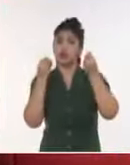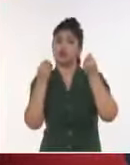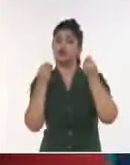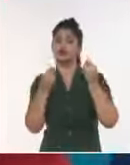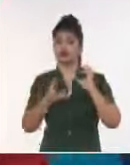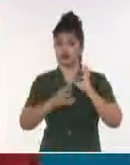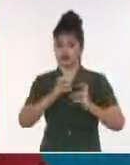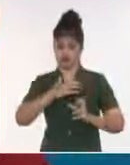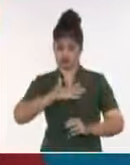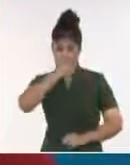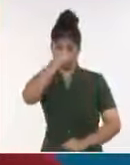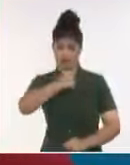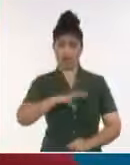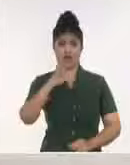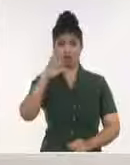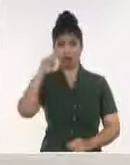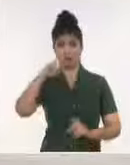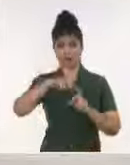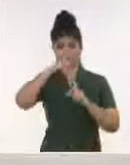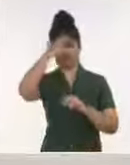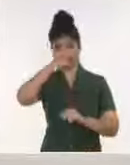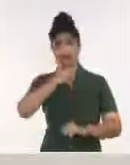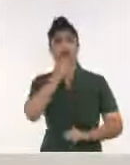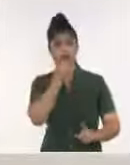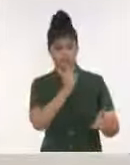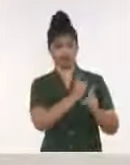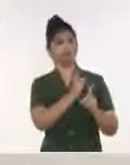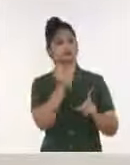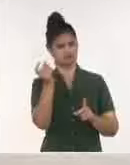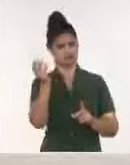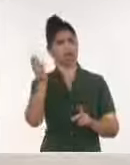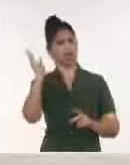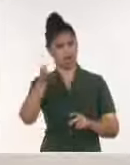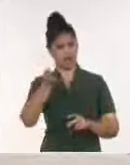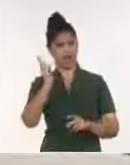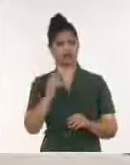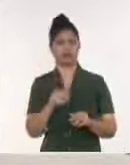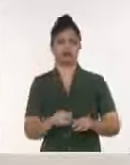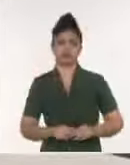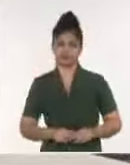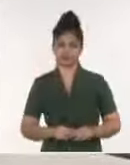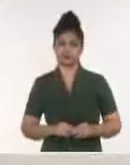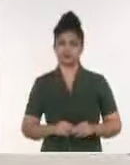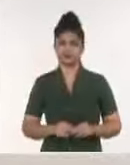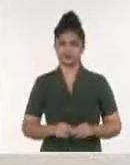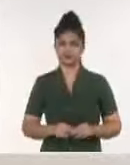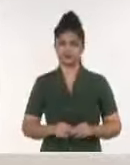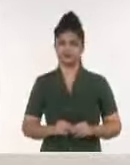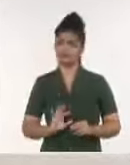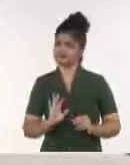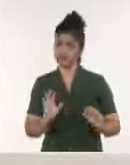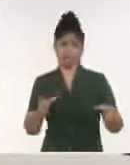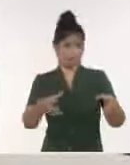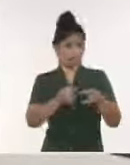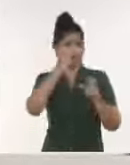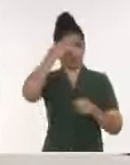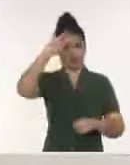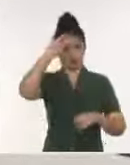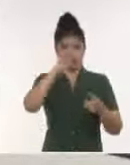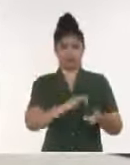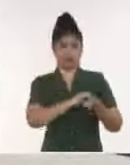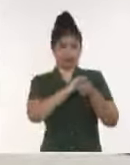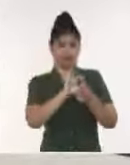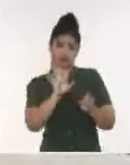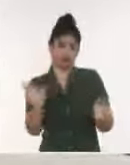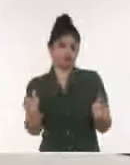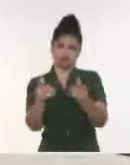de Horta puede encajarle muy bien. Con este combate de Luis Alberto Horta terminará la actuación cubana y la lucha greco-romana aquí en